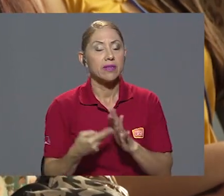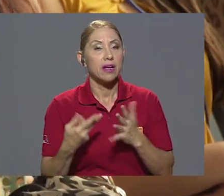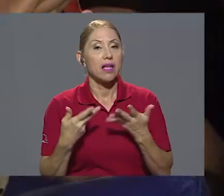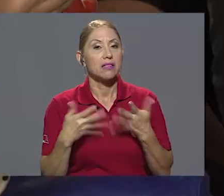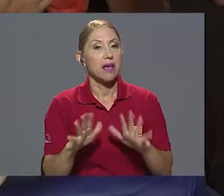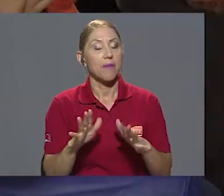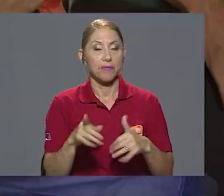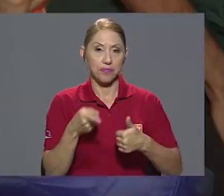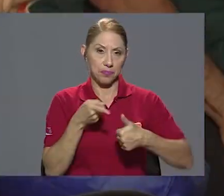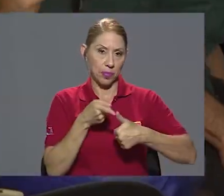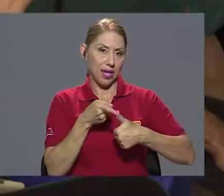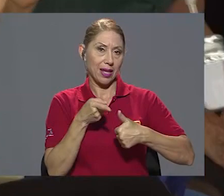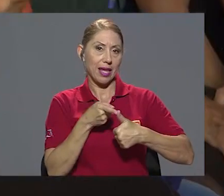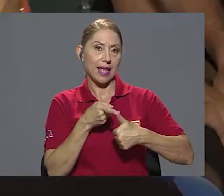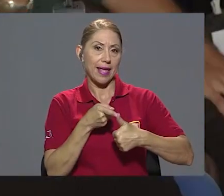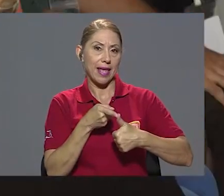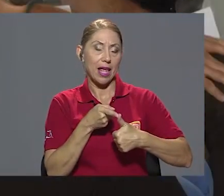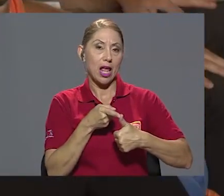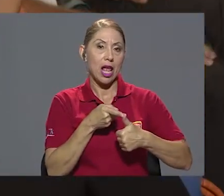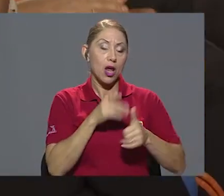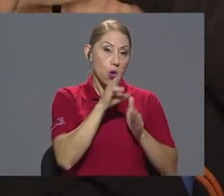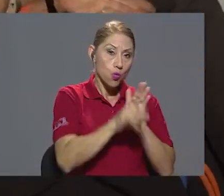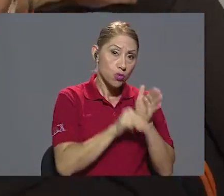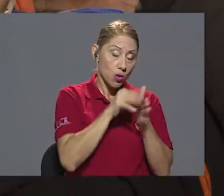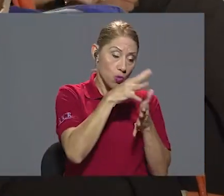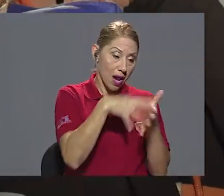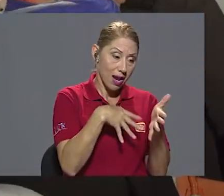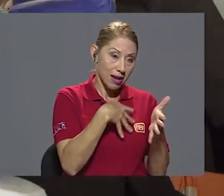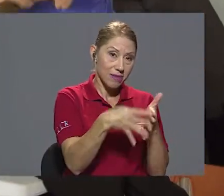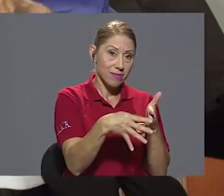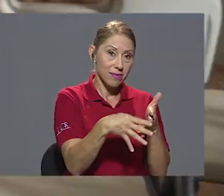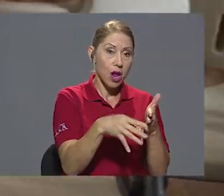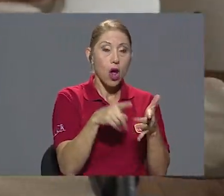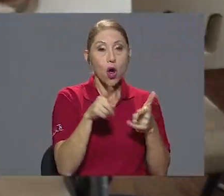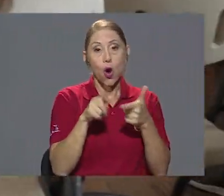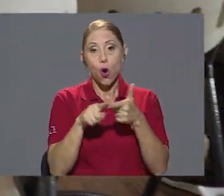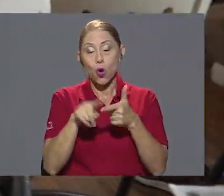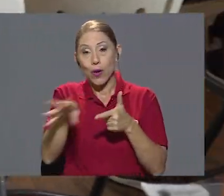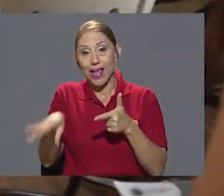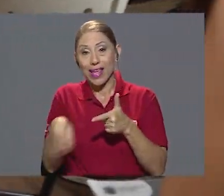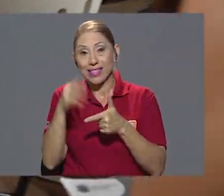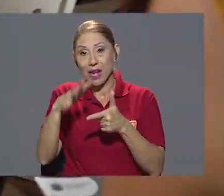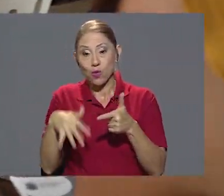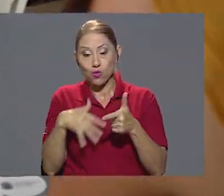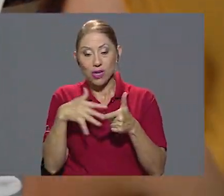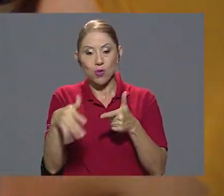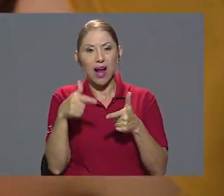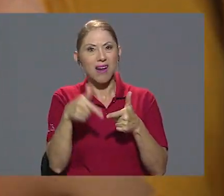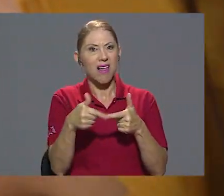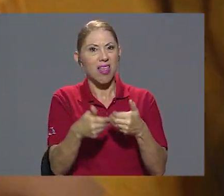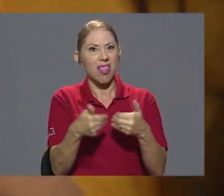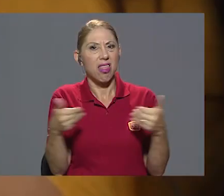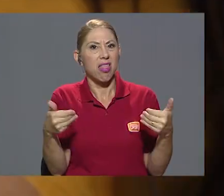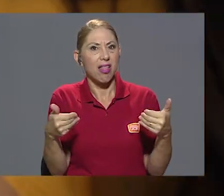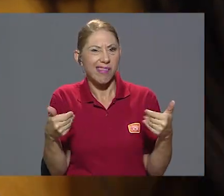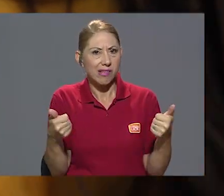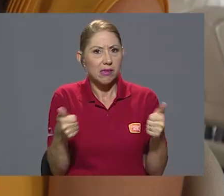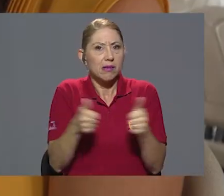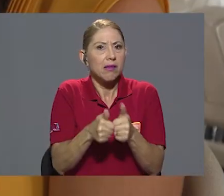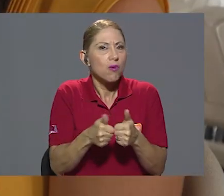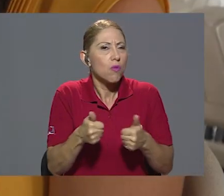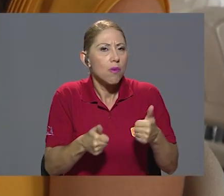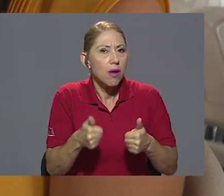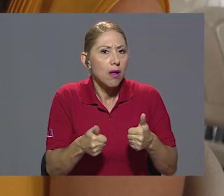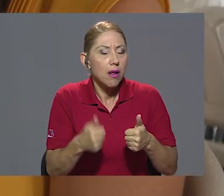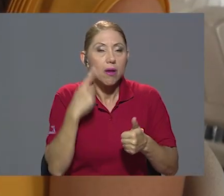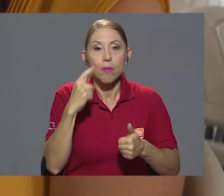esta división entre, por un lado, lo curricular y por otro lado, lo cocurricular o lo extracurricular, porque el servicio